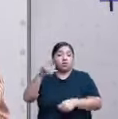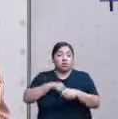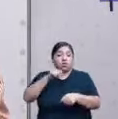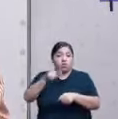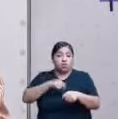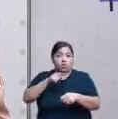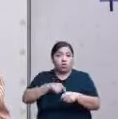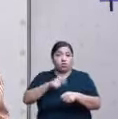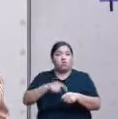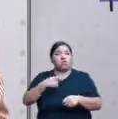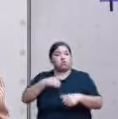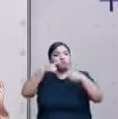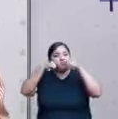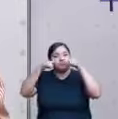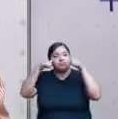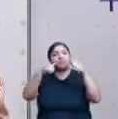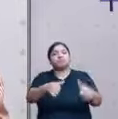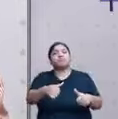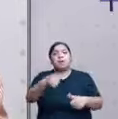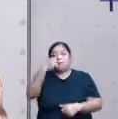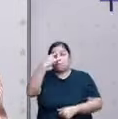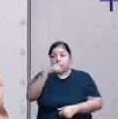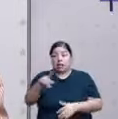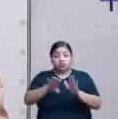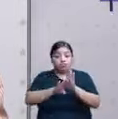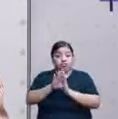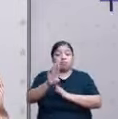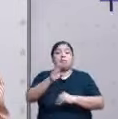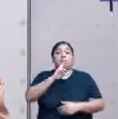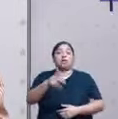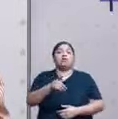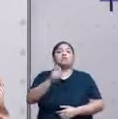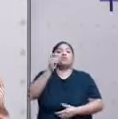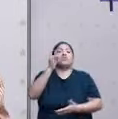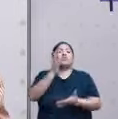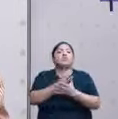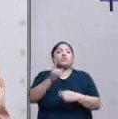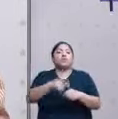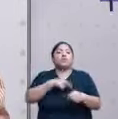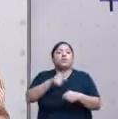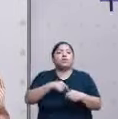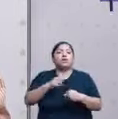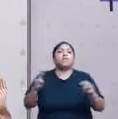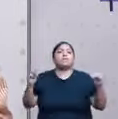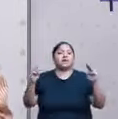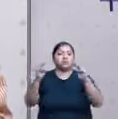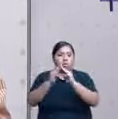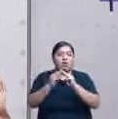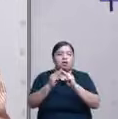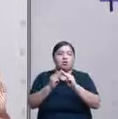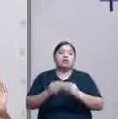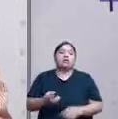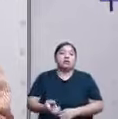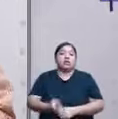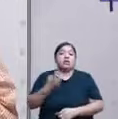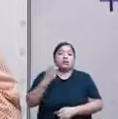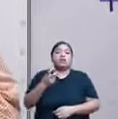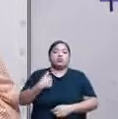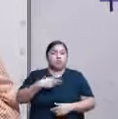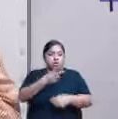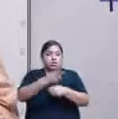imposible para que hagamos todo lo necesario para que le vaya bien a Mixquiahuala, el único color será Mixquiahuala. Los invitaré a trabajar en